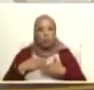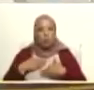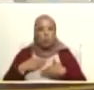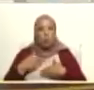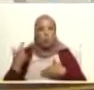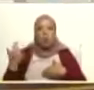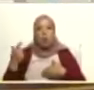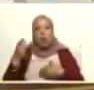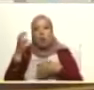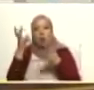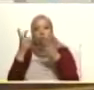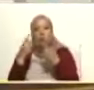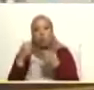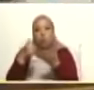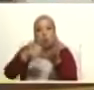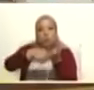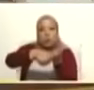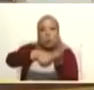su cédula de identidad